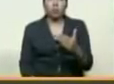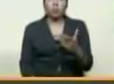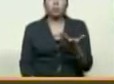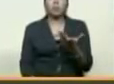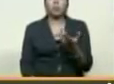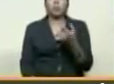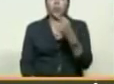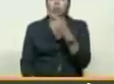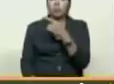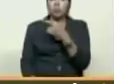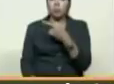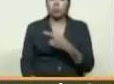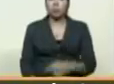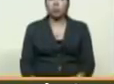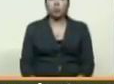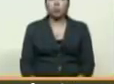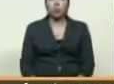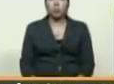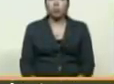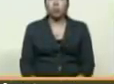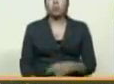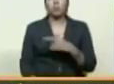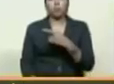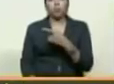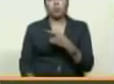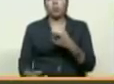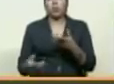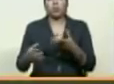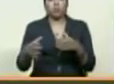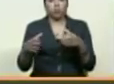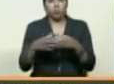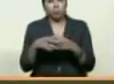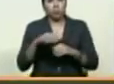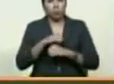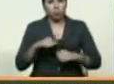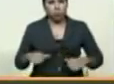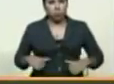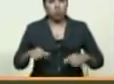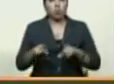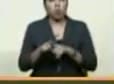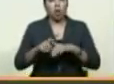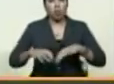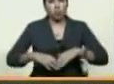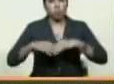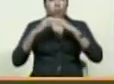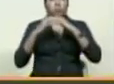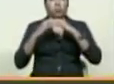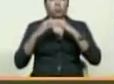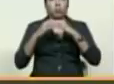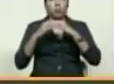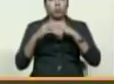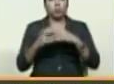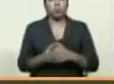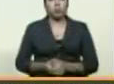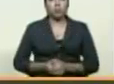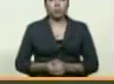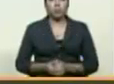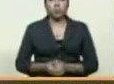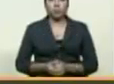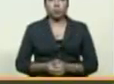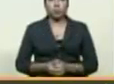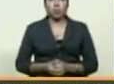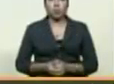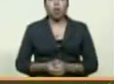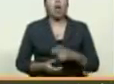dignidad nacional y refundó la Fuerza Armada Nacional Bolivariana, también decimos que